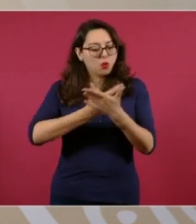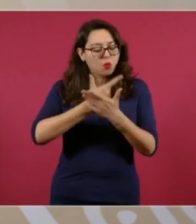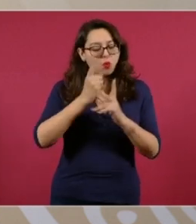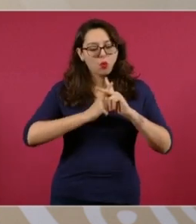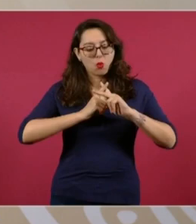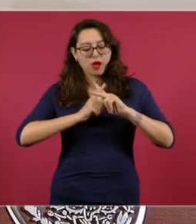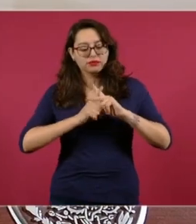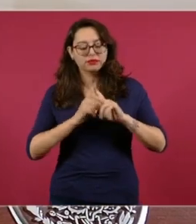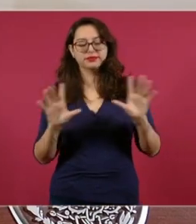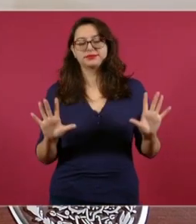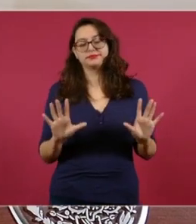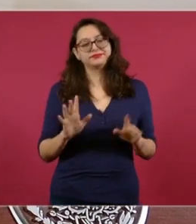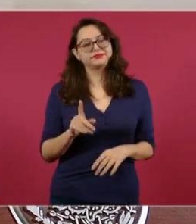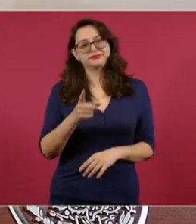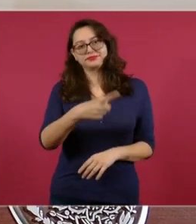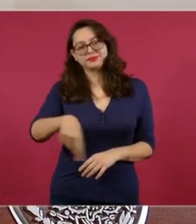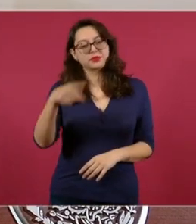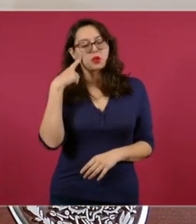Son muy buenos,